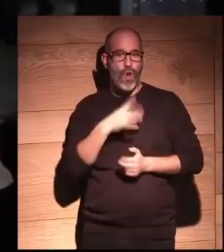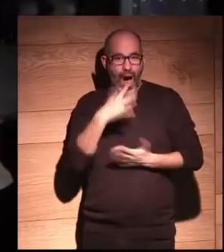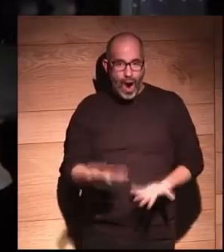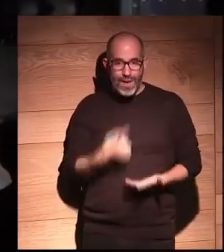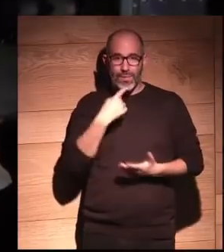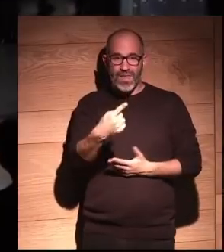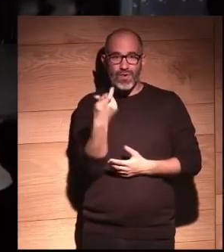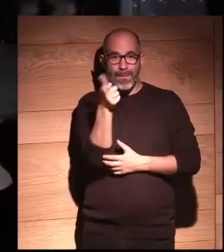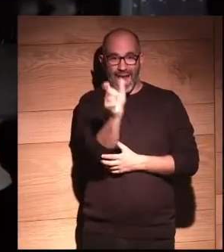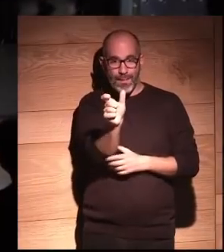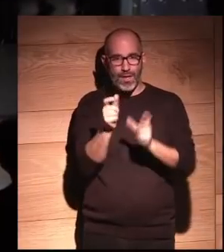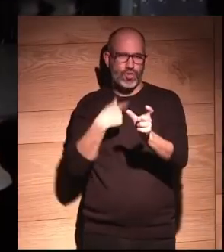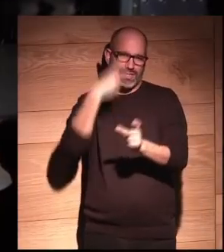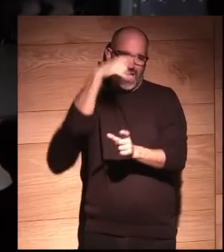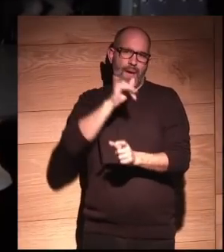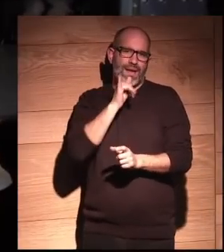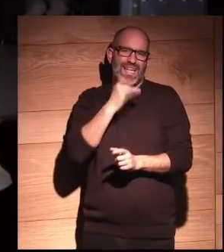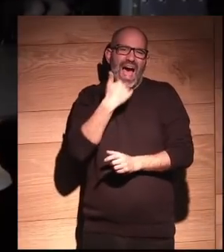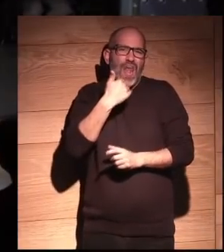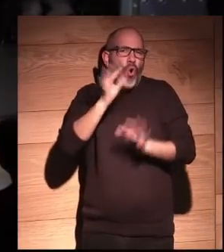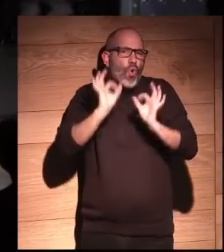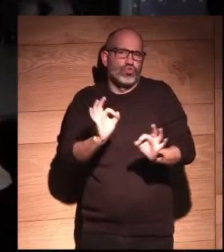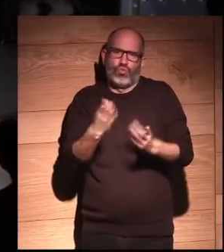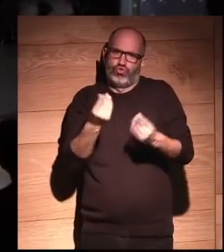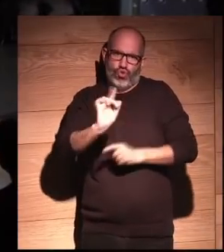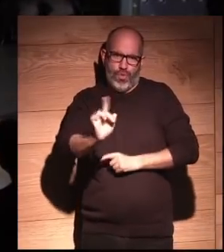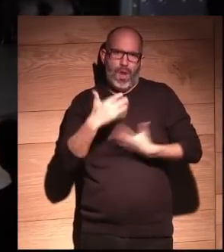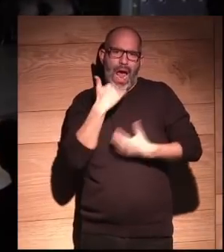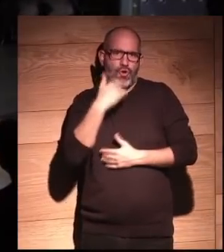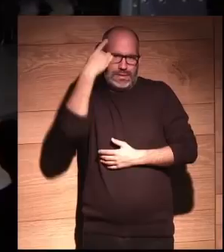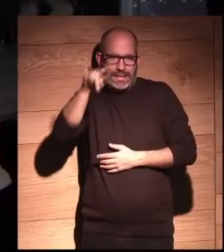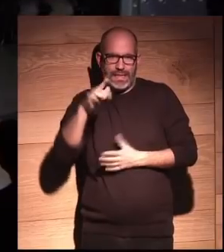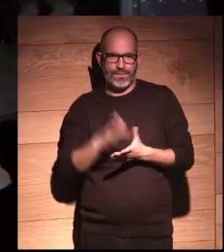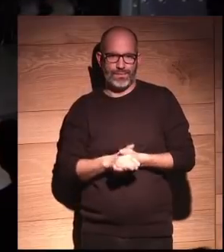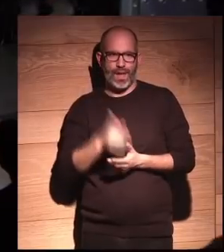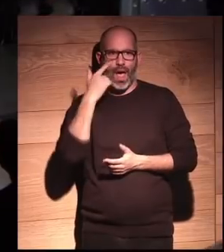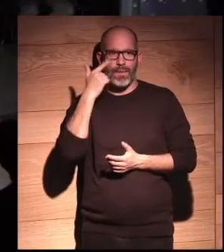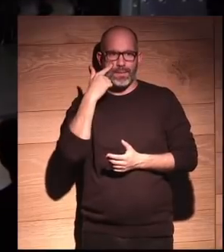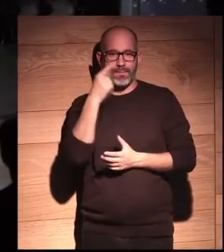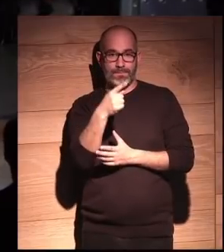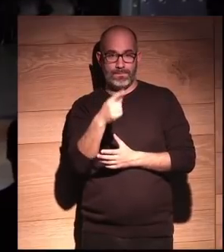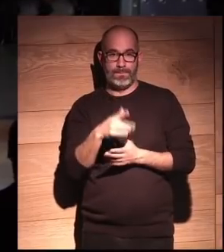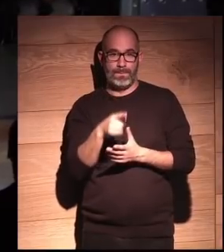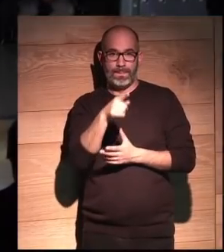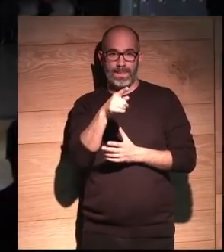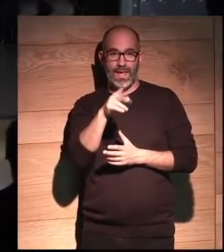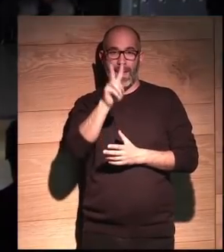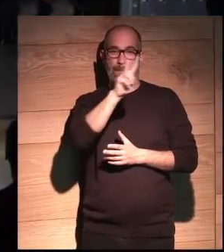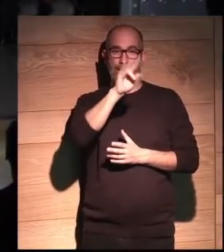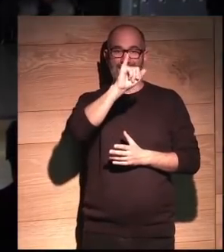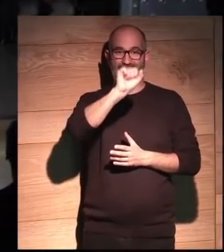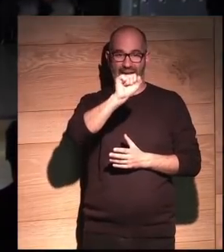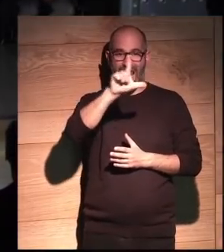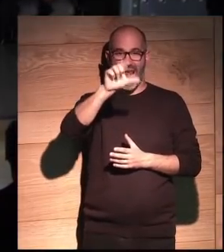poner, mira, una palabra, yo sé algo de latín, muy poquito, lo justo. Por ejemplo, a ver si esto pasa. Ahí está. Vía